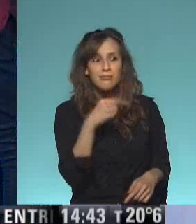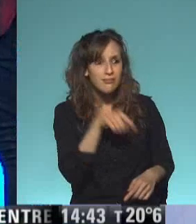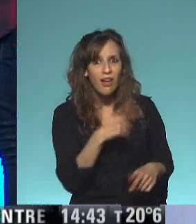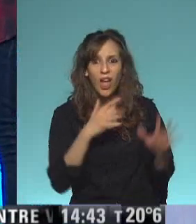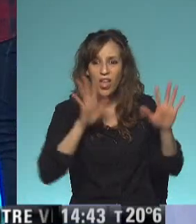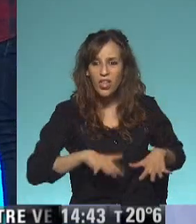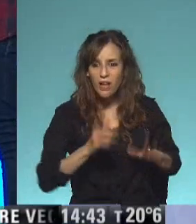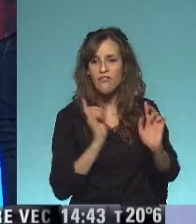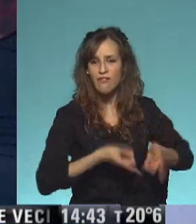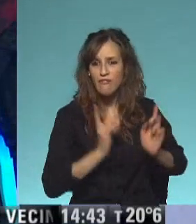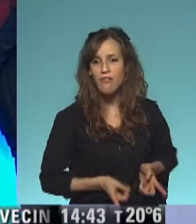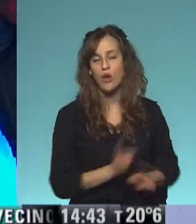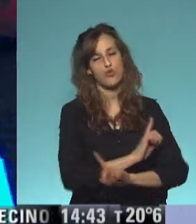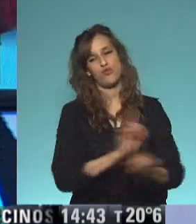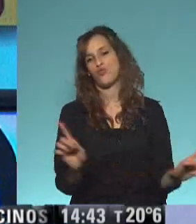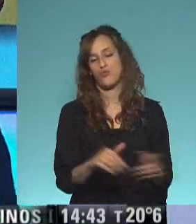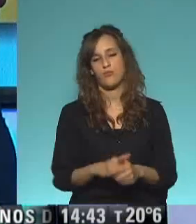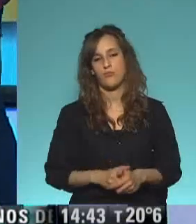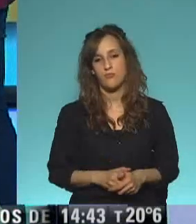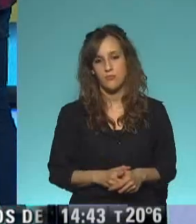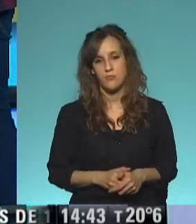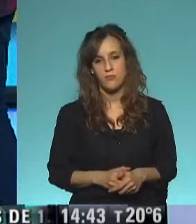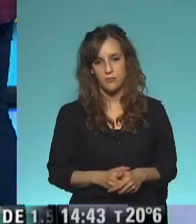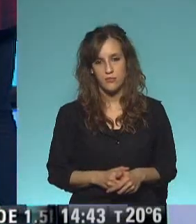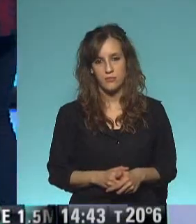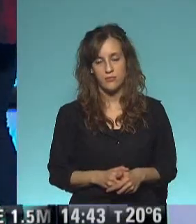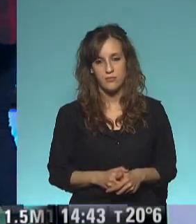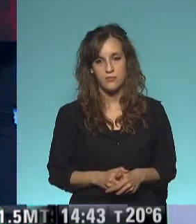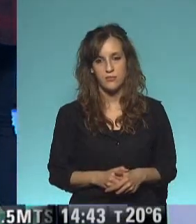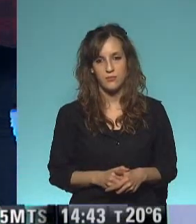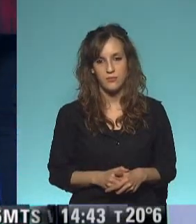de ahí de ese lugar. Hay